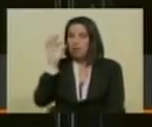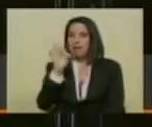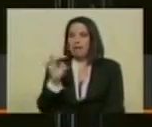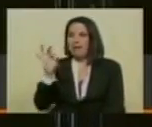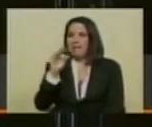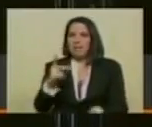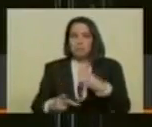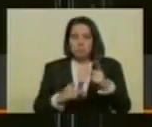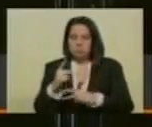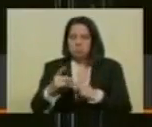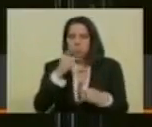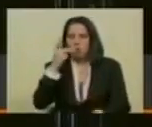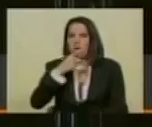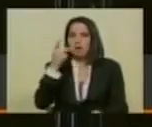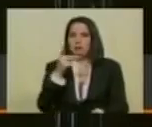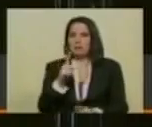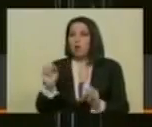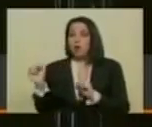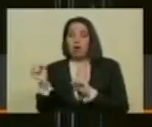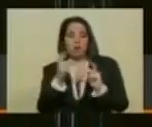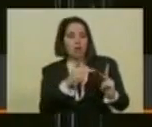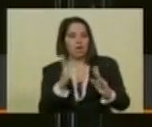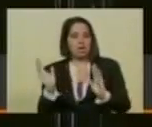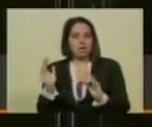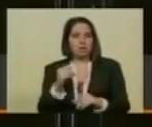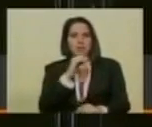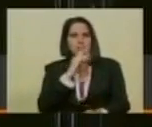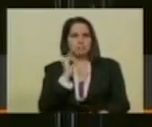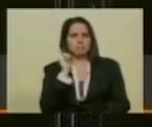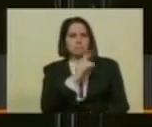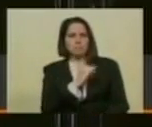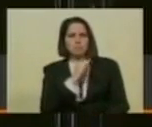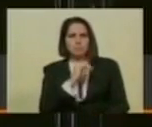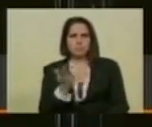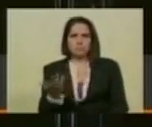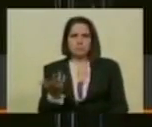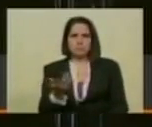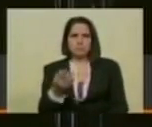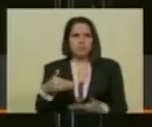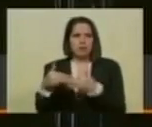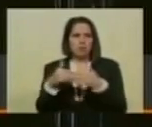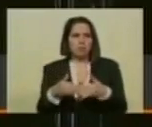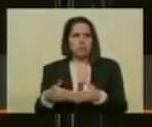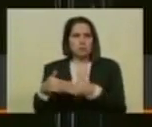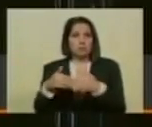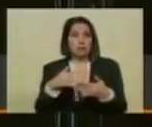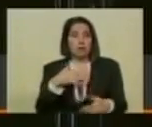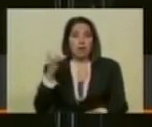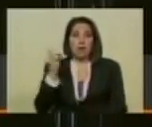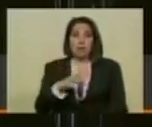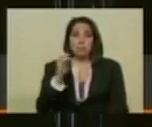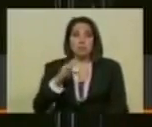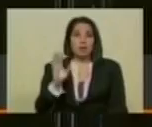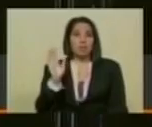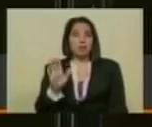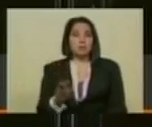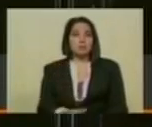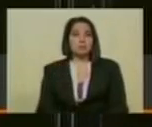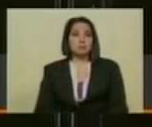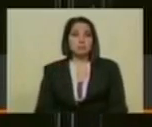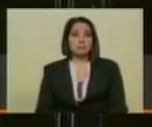político si no tiene el ok, el yes de los Estados Unidos. Es lamentable, es así.